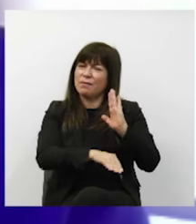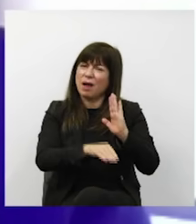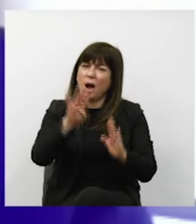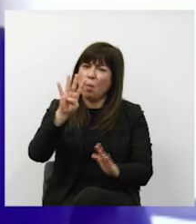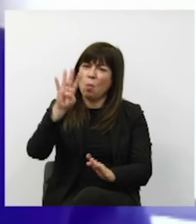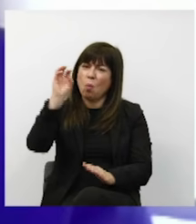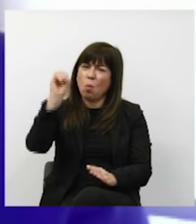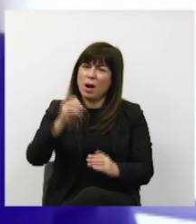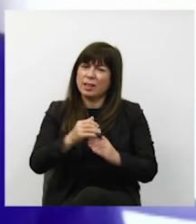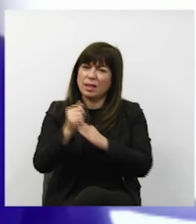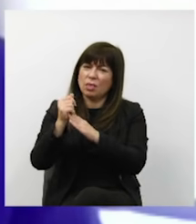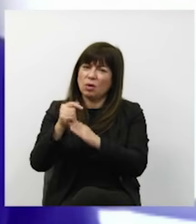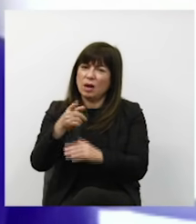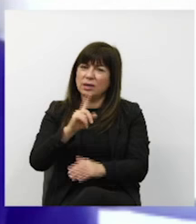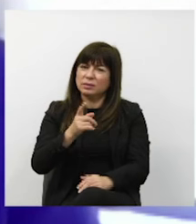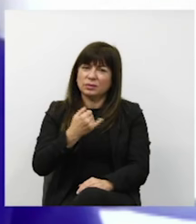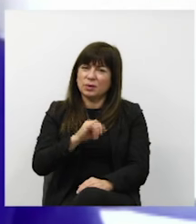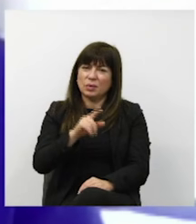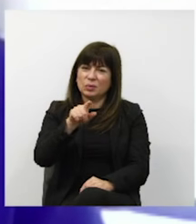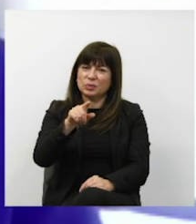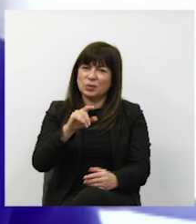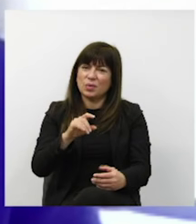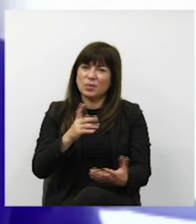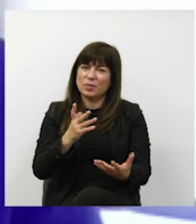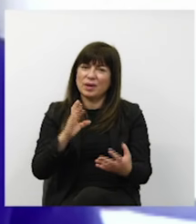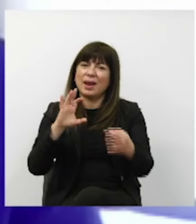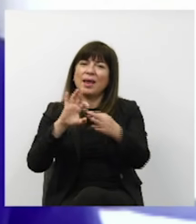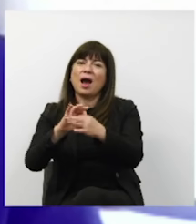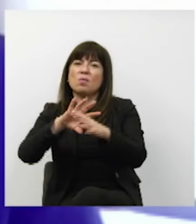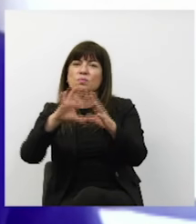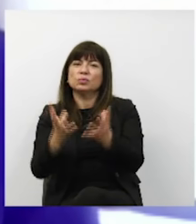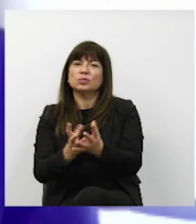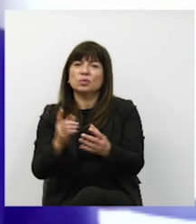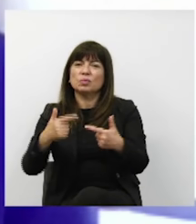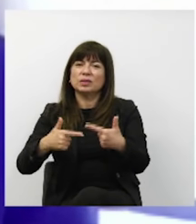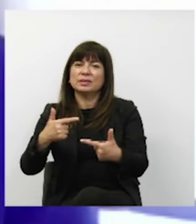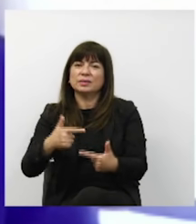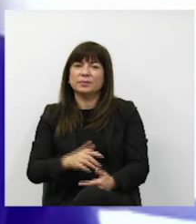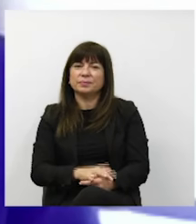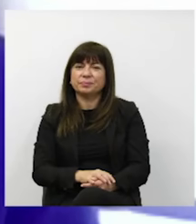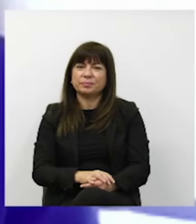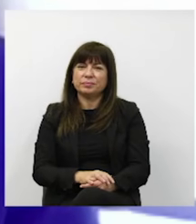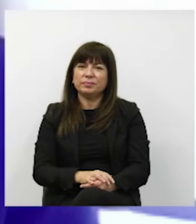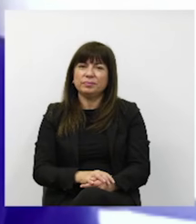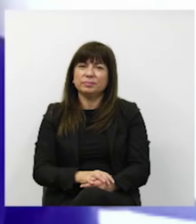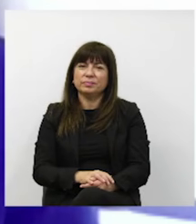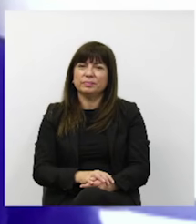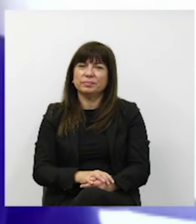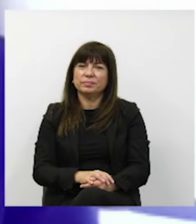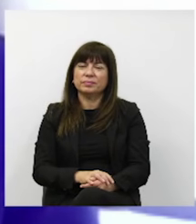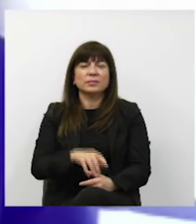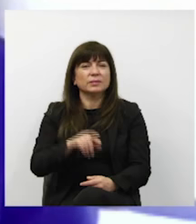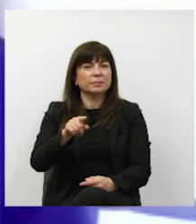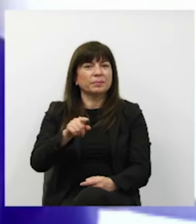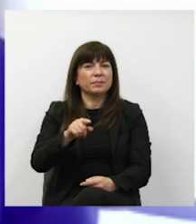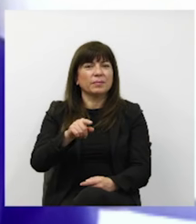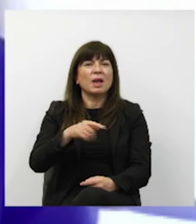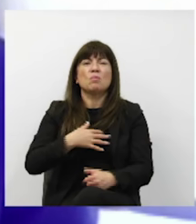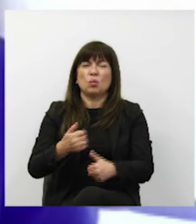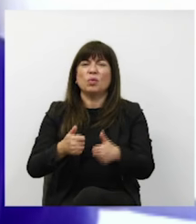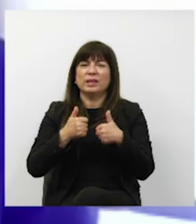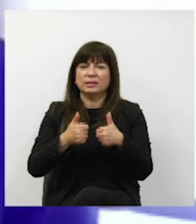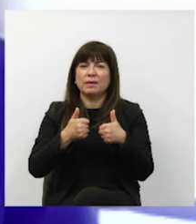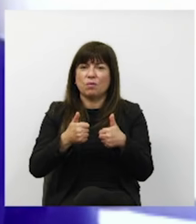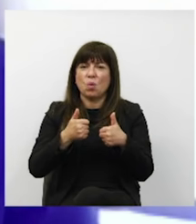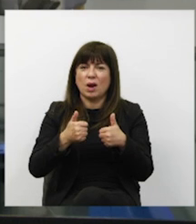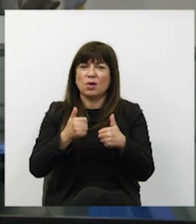no le gustó a mi lado del mundo político. Quid pro quo. Si queremos rebajar horas, que puede ser bueno